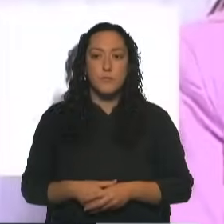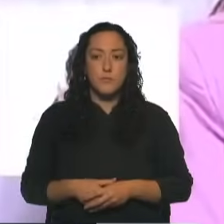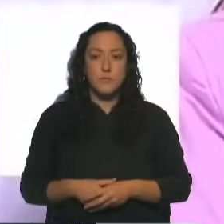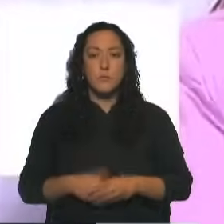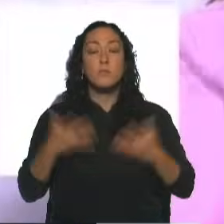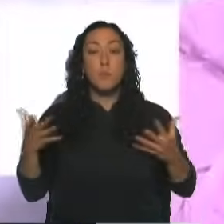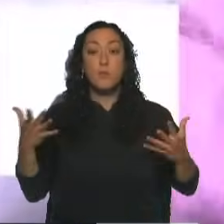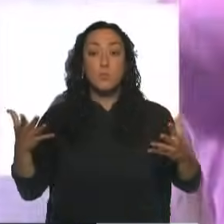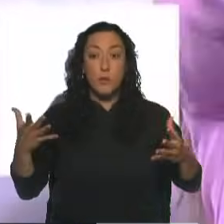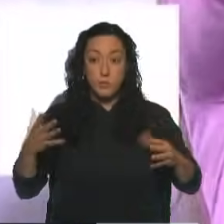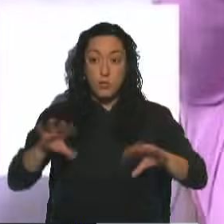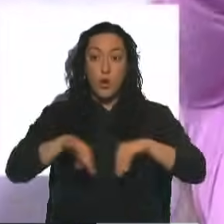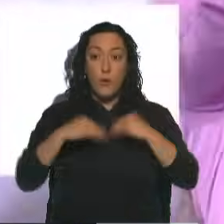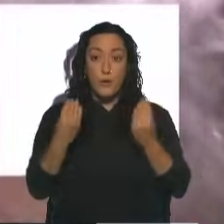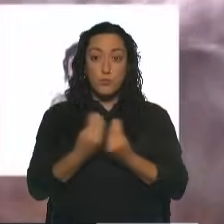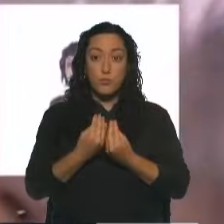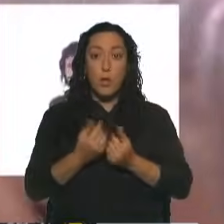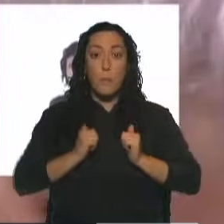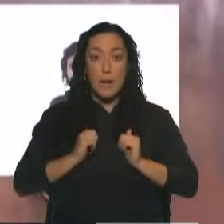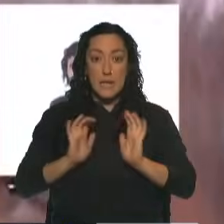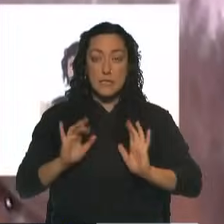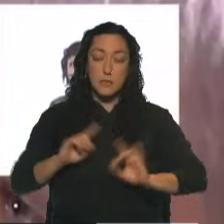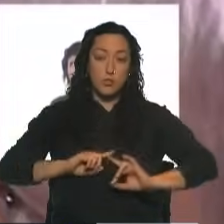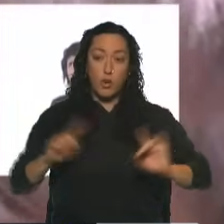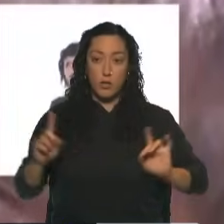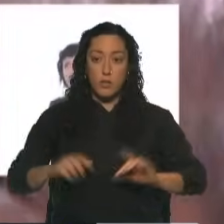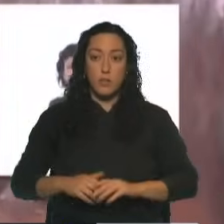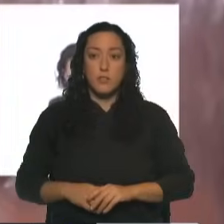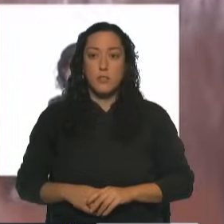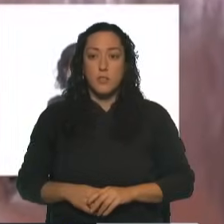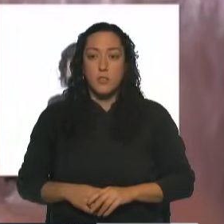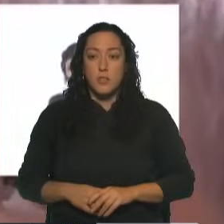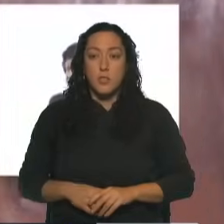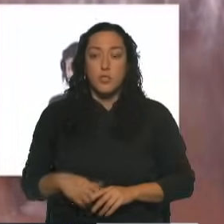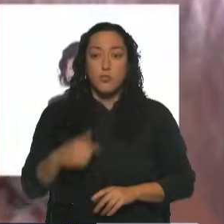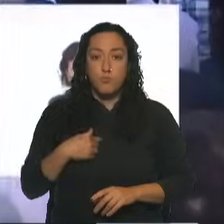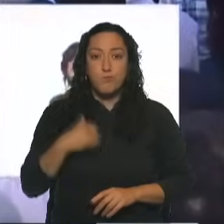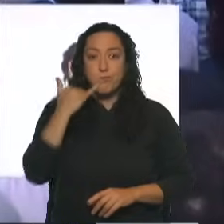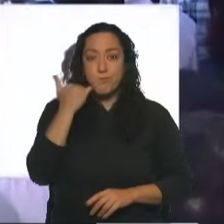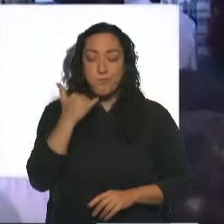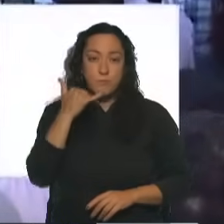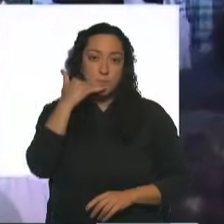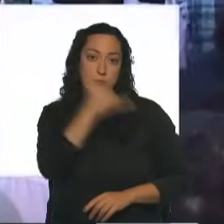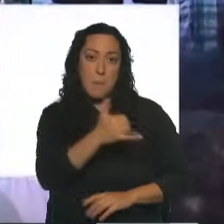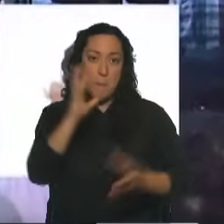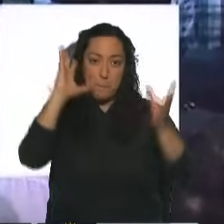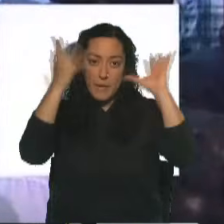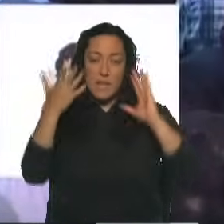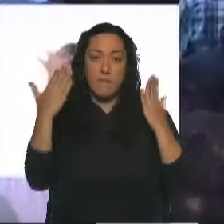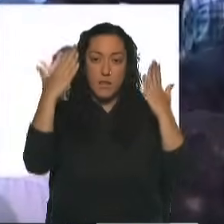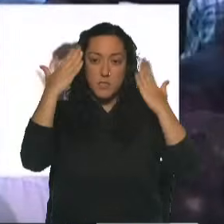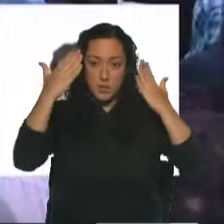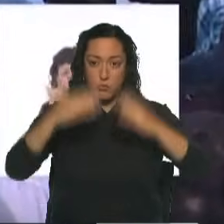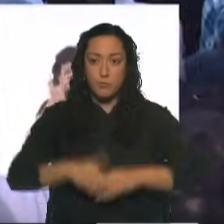los resultados no son los que esperábamos y me he comunicado con Javier Milei para